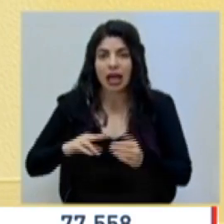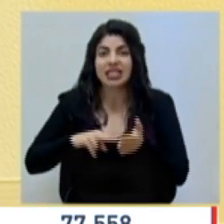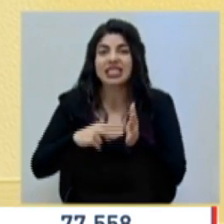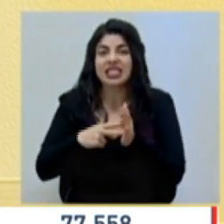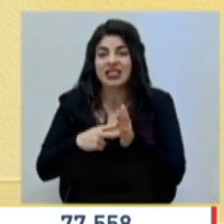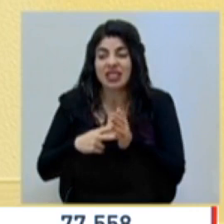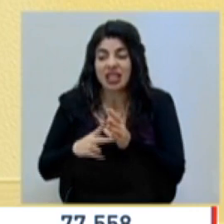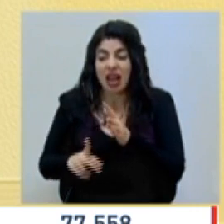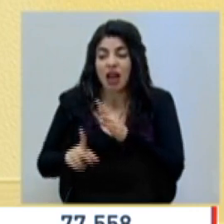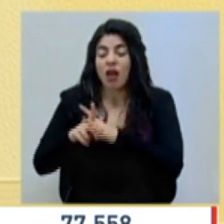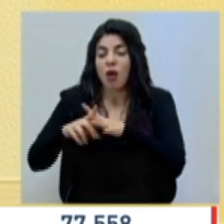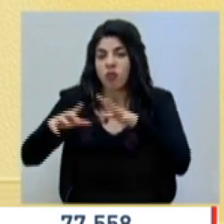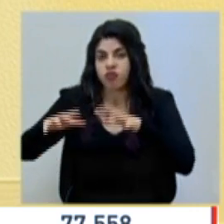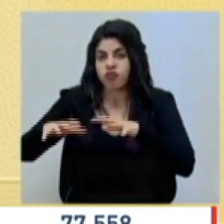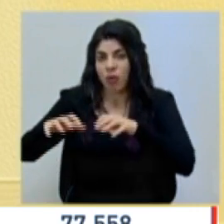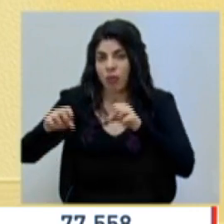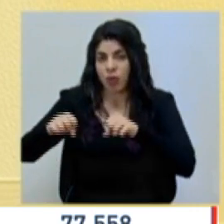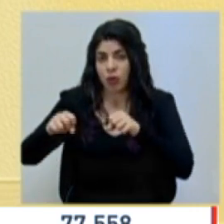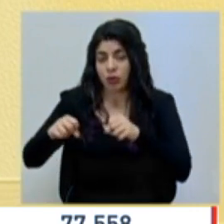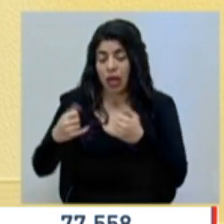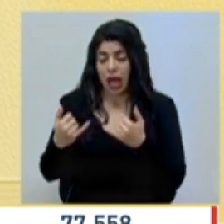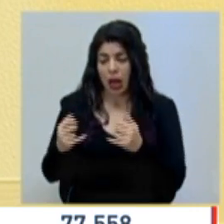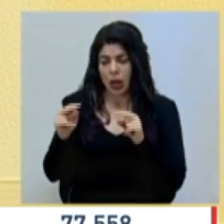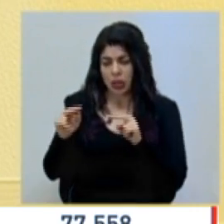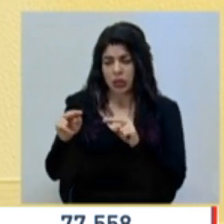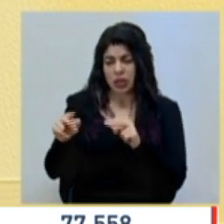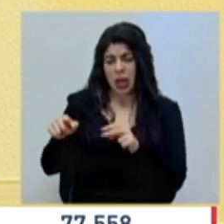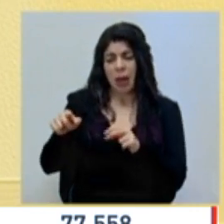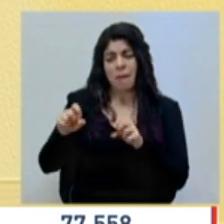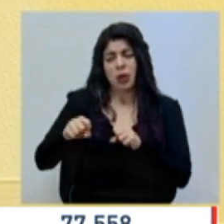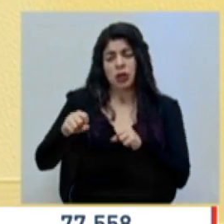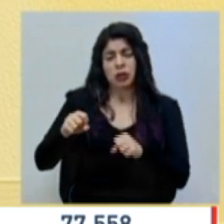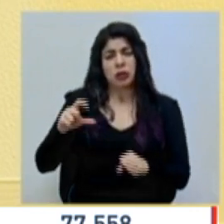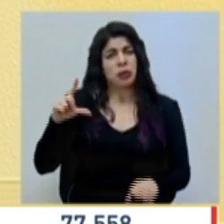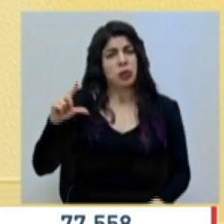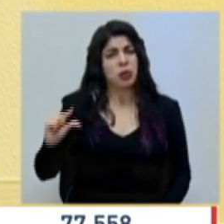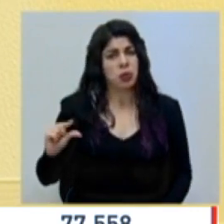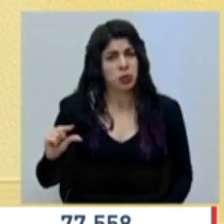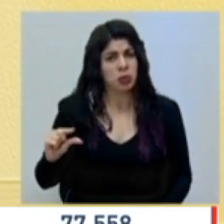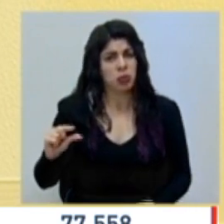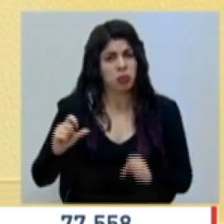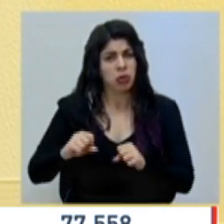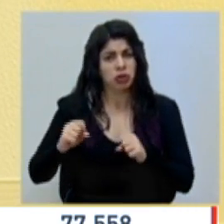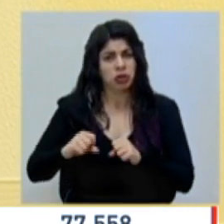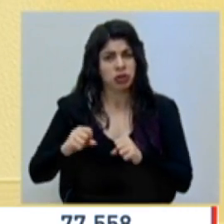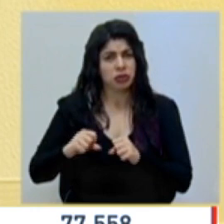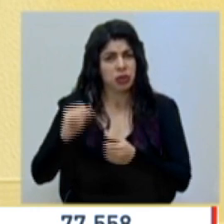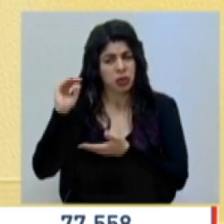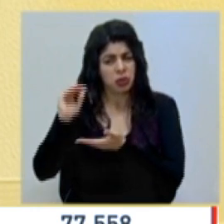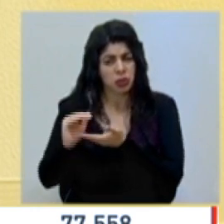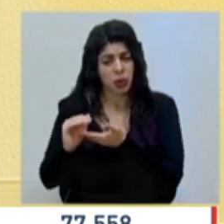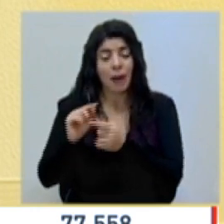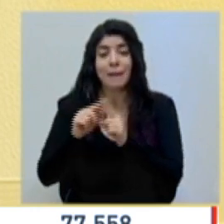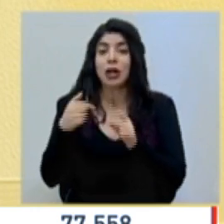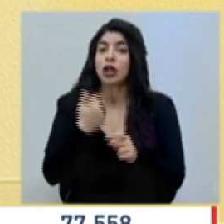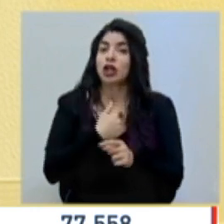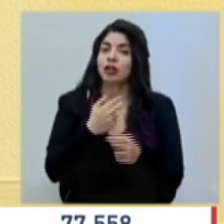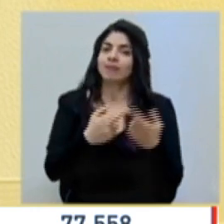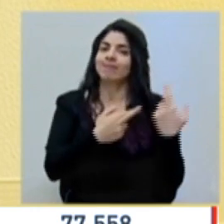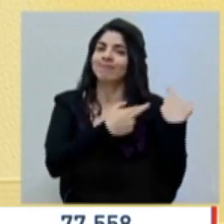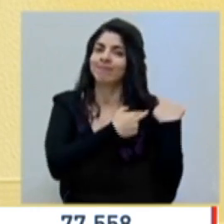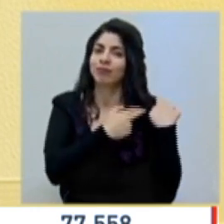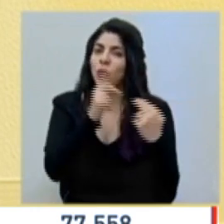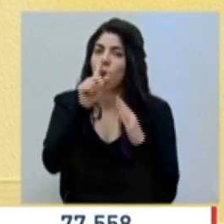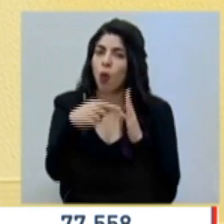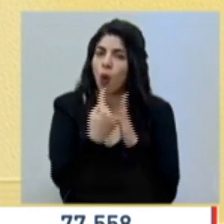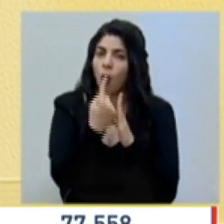dando seguimiento. Actualmente tiene una baja probabilidad de suceder, pero nosotros tenemos un estricto seguimiento hora a